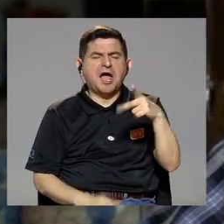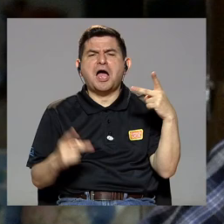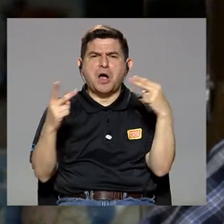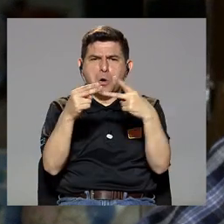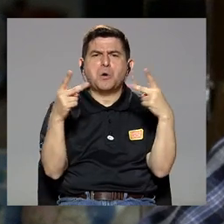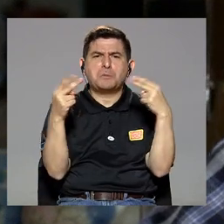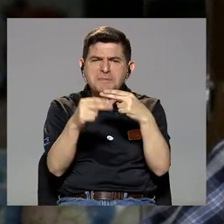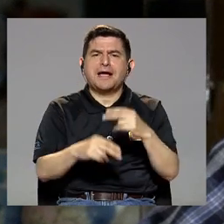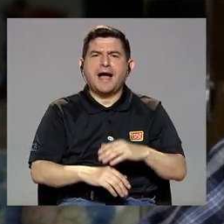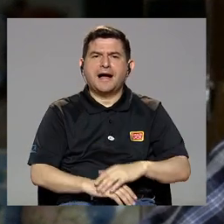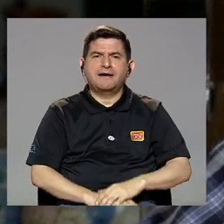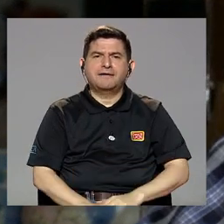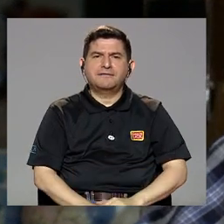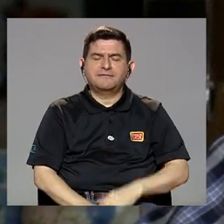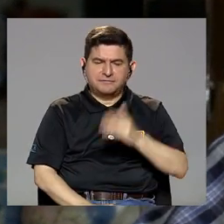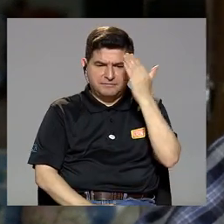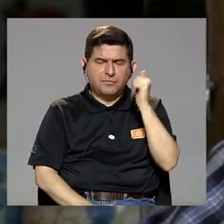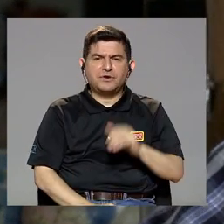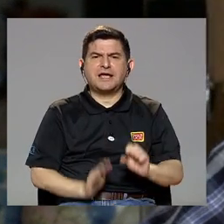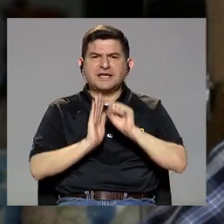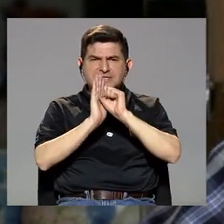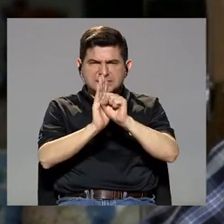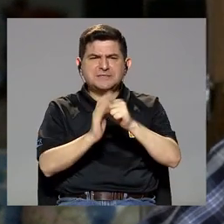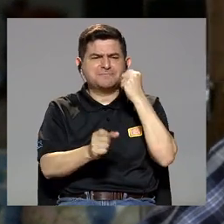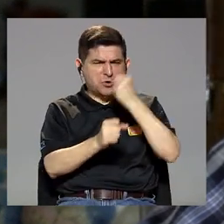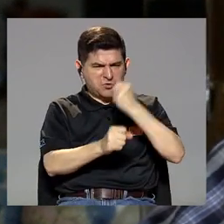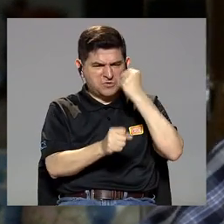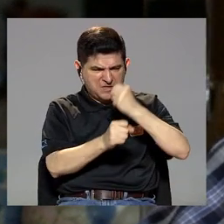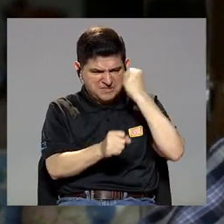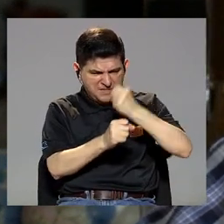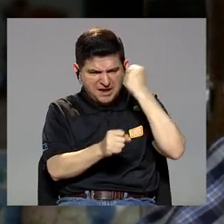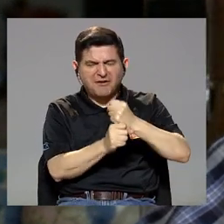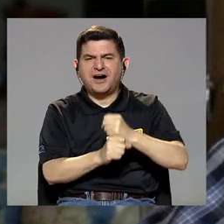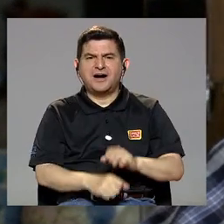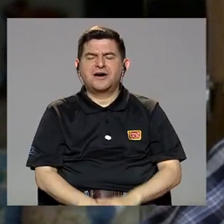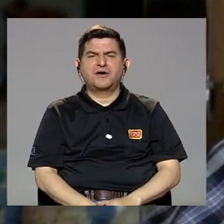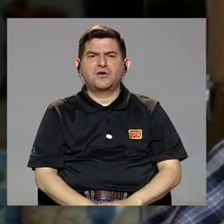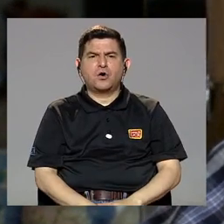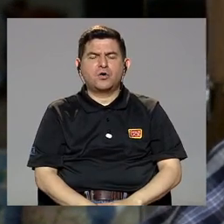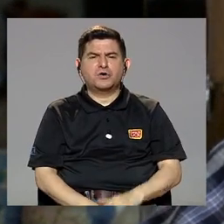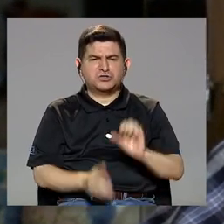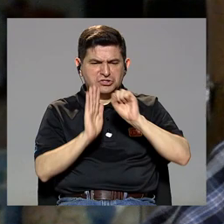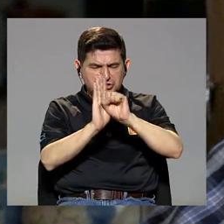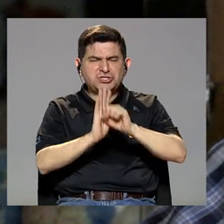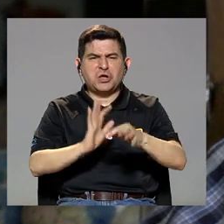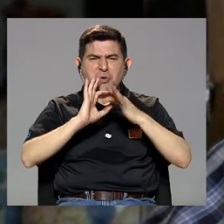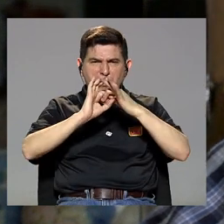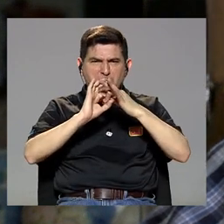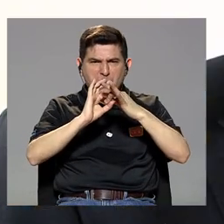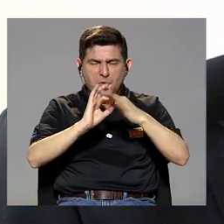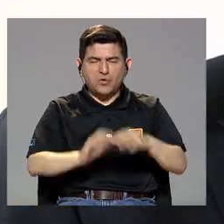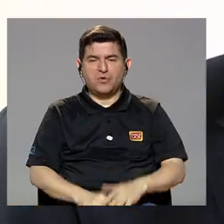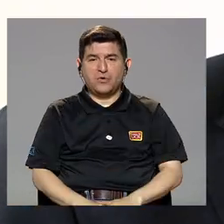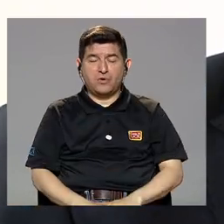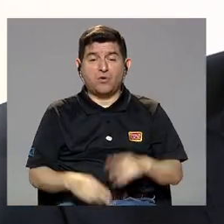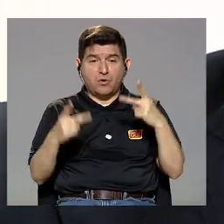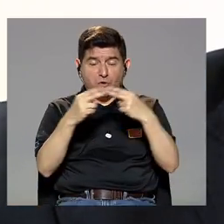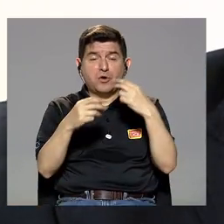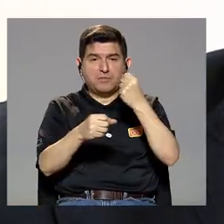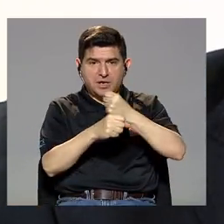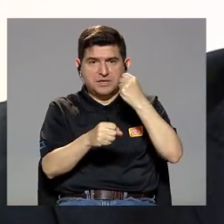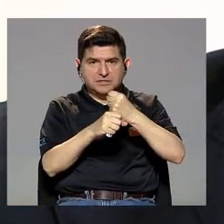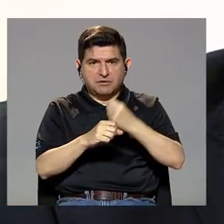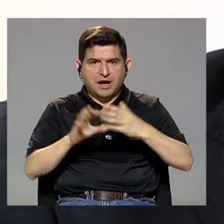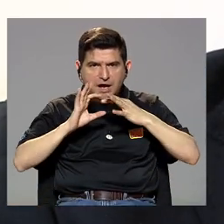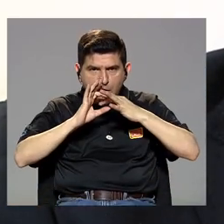porque era símbolo de trabajo símbolo de unidad de las hormigas trabajo entonces